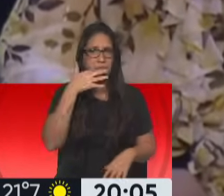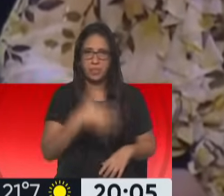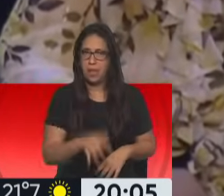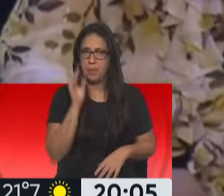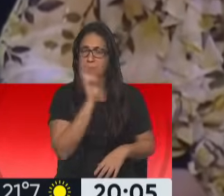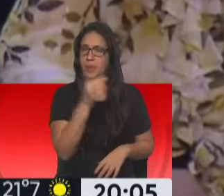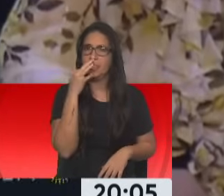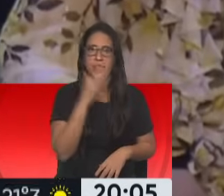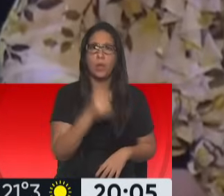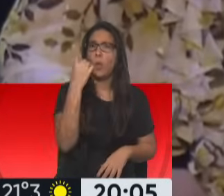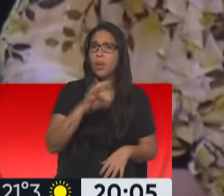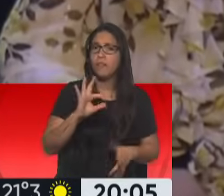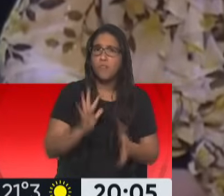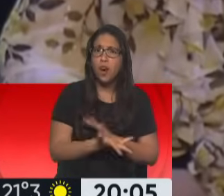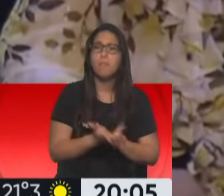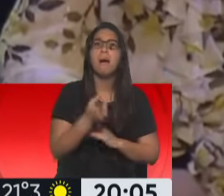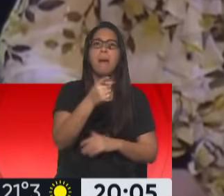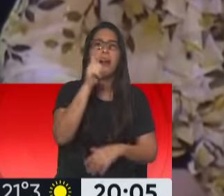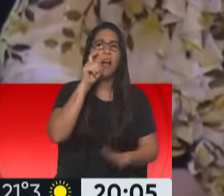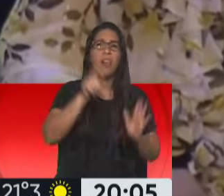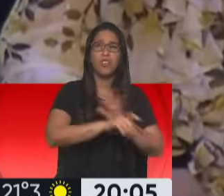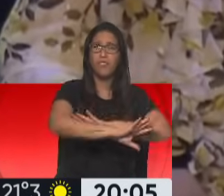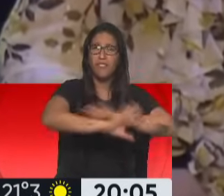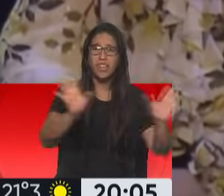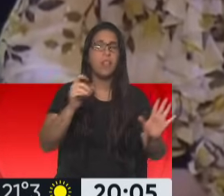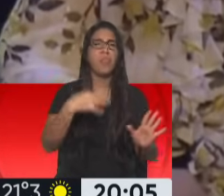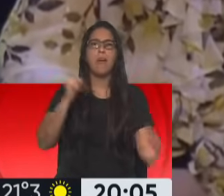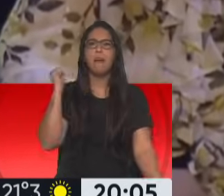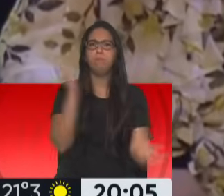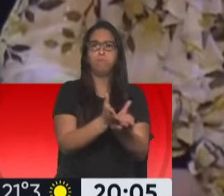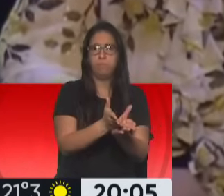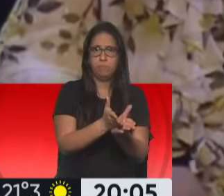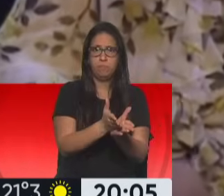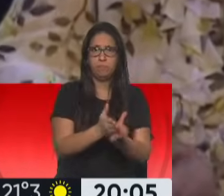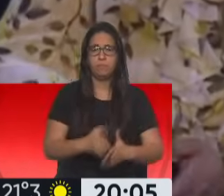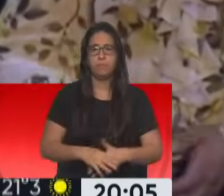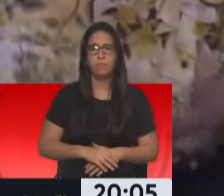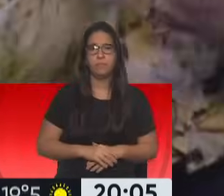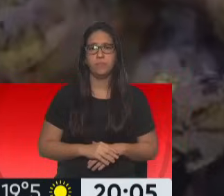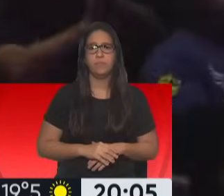única forma que existe para combatir al delito es castigándolo.